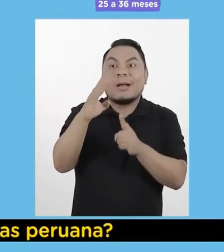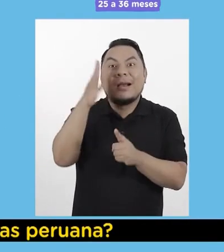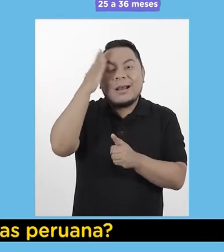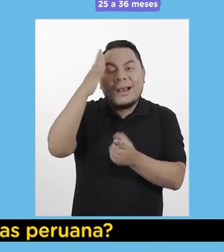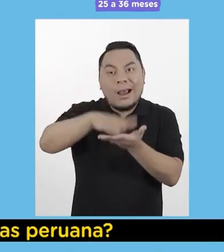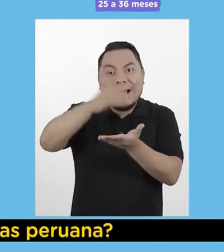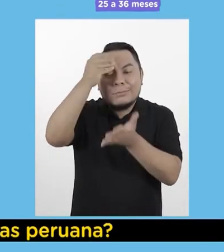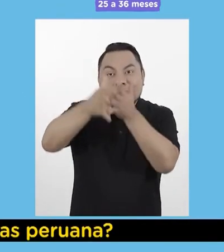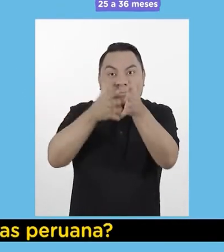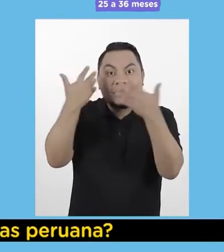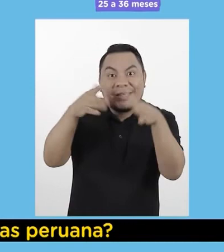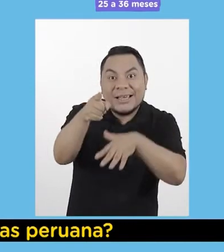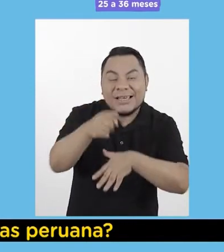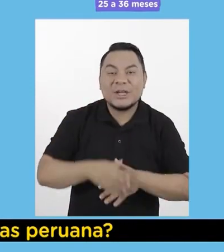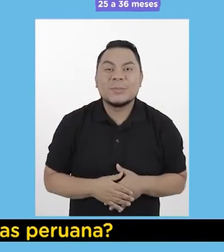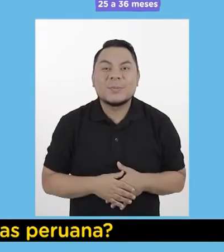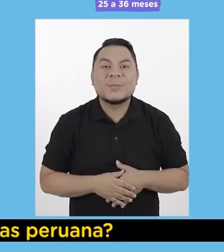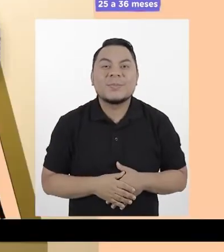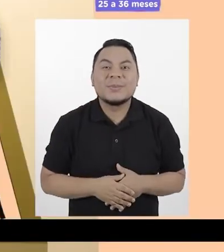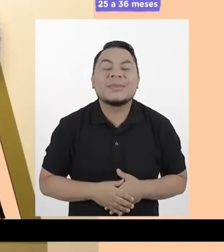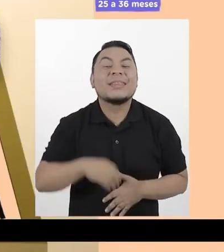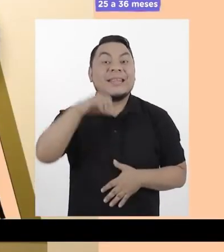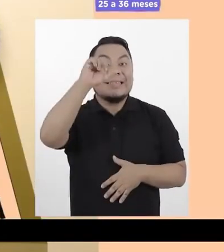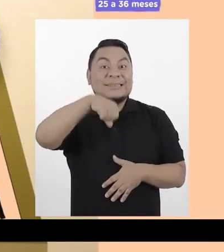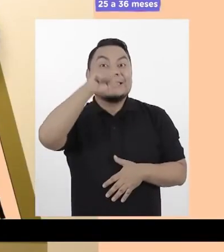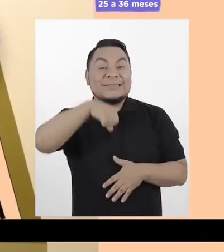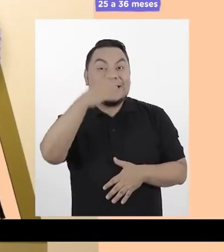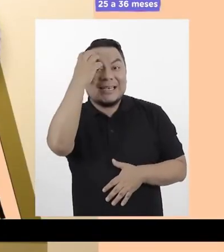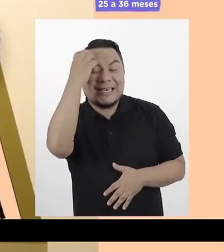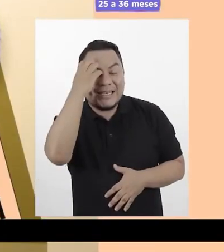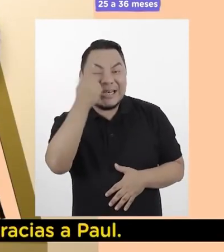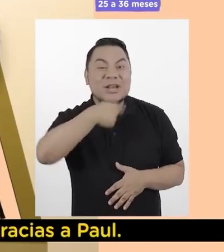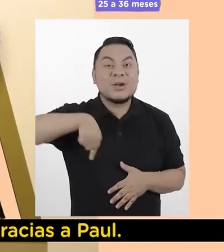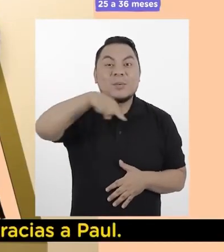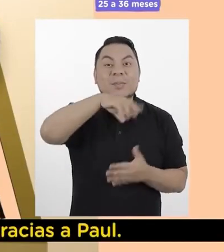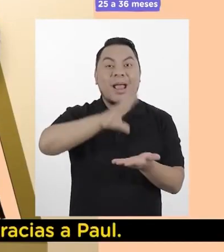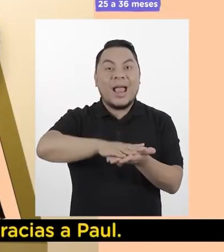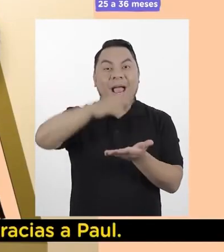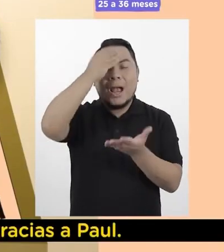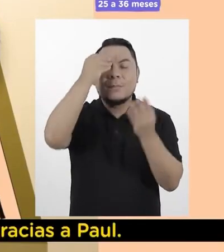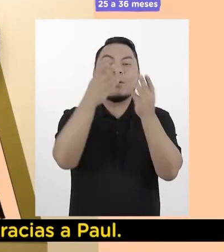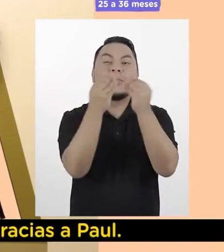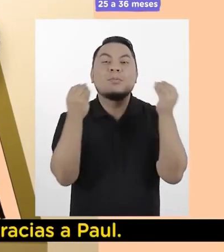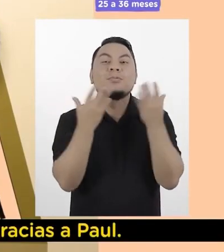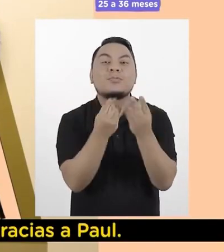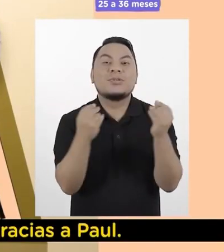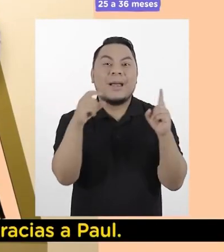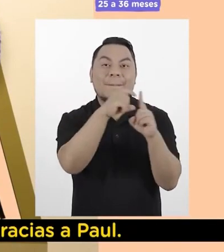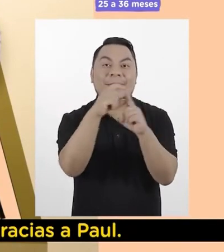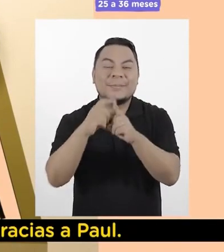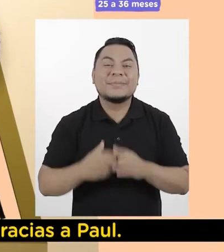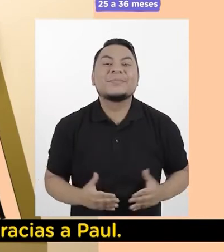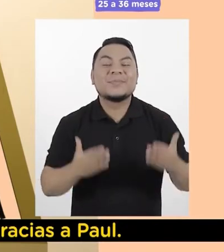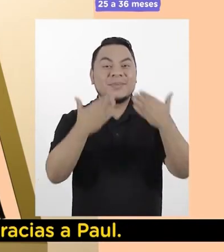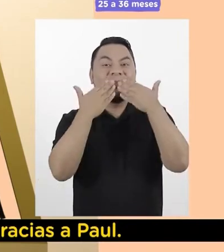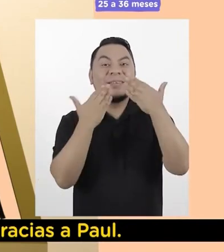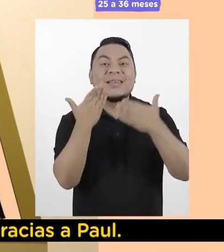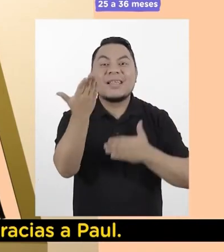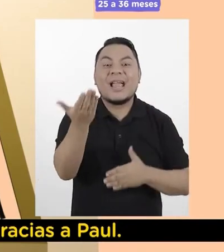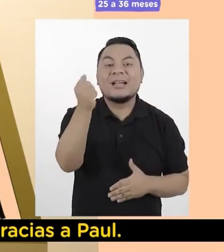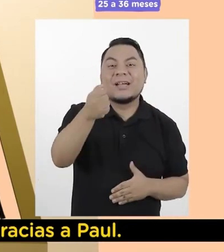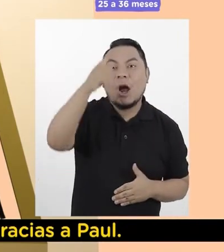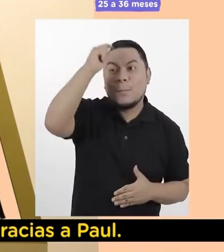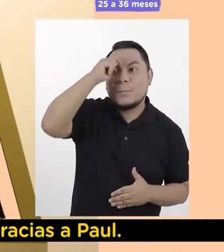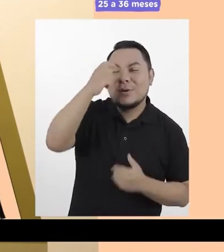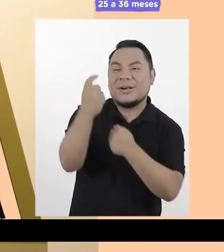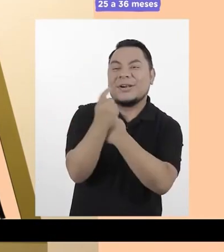se saben palabras en lengua de señas peruana? ¡Sí, Daniel! ¡Está estamos aprendiendo muchas palabras. Gracias